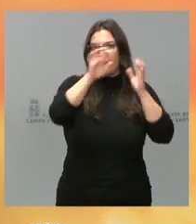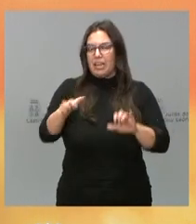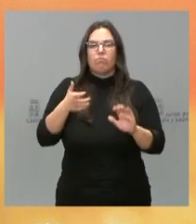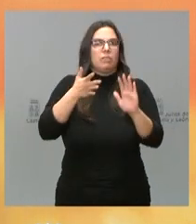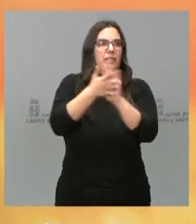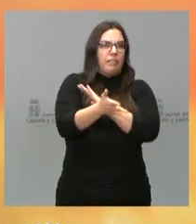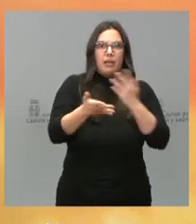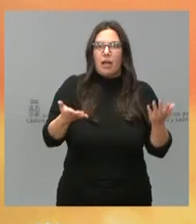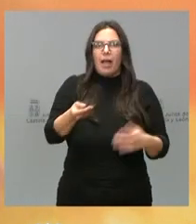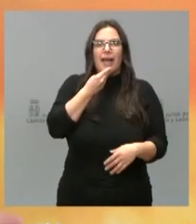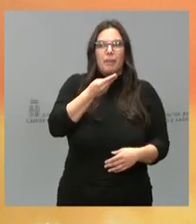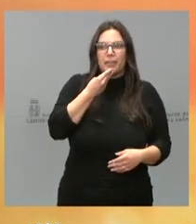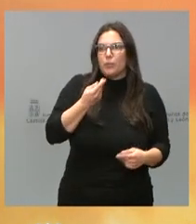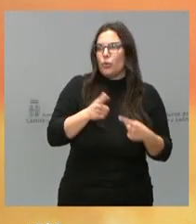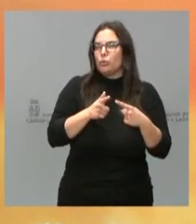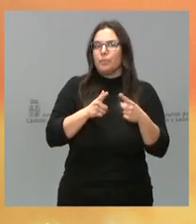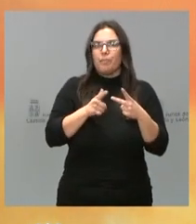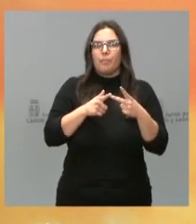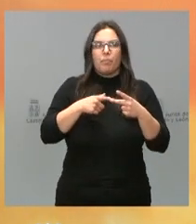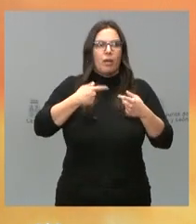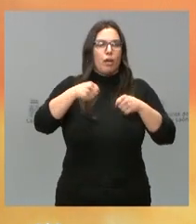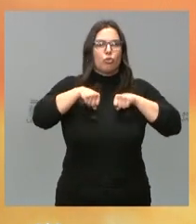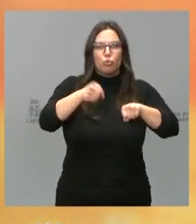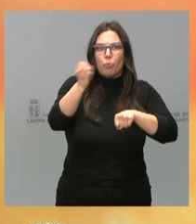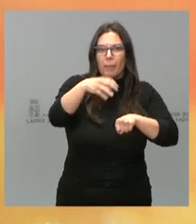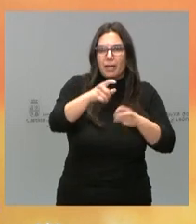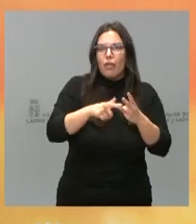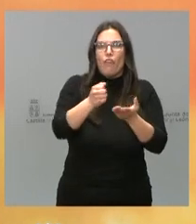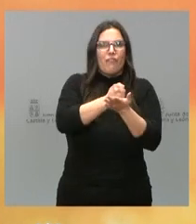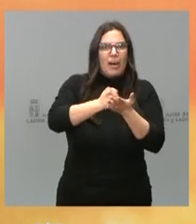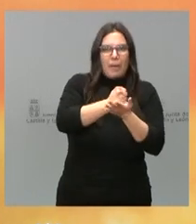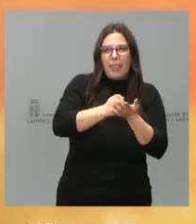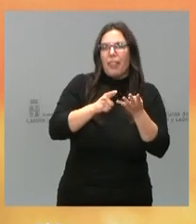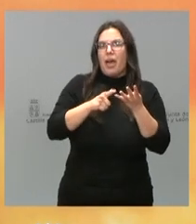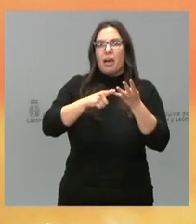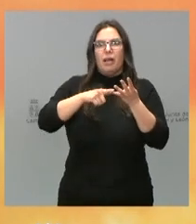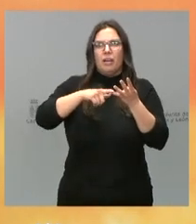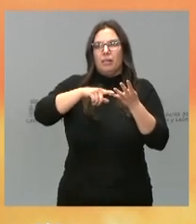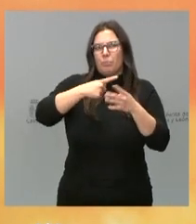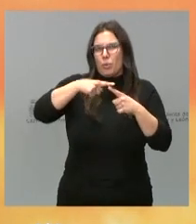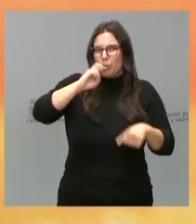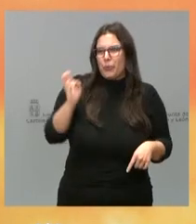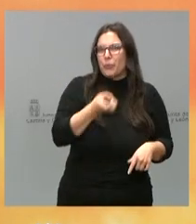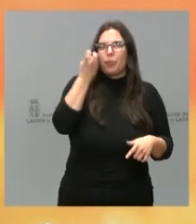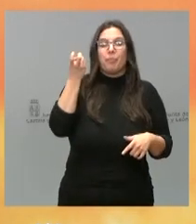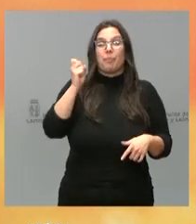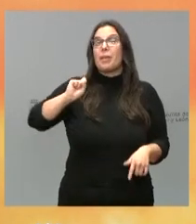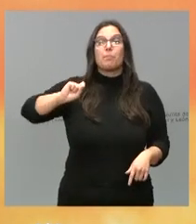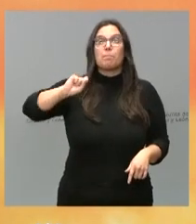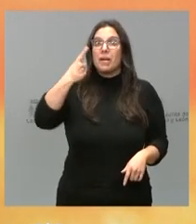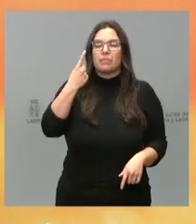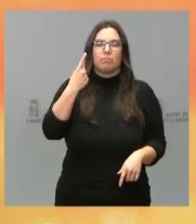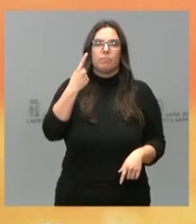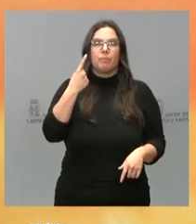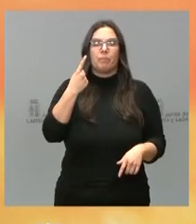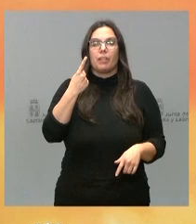de alimentación supermercados farmacias para farmacias fundamentalmente Y qué